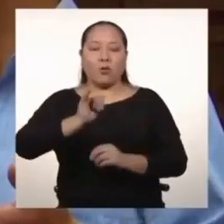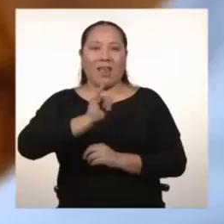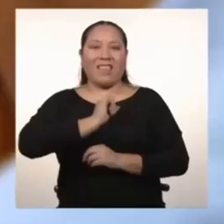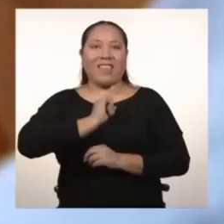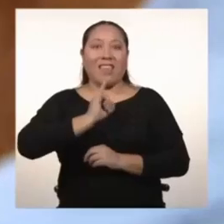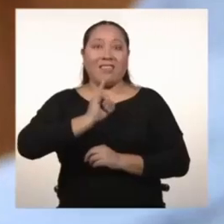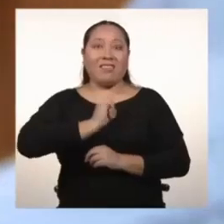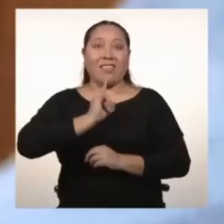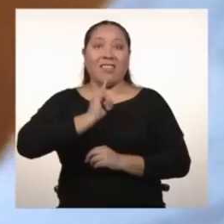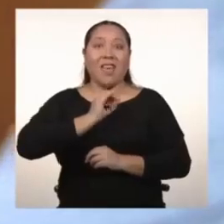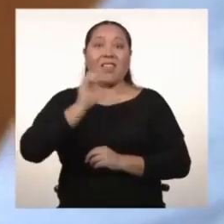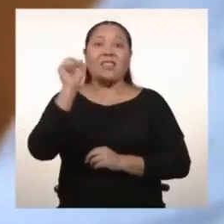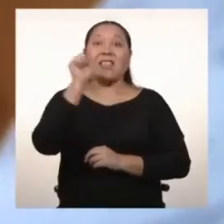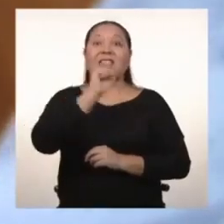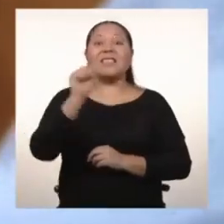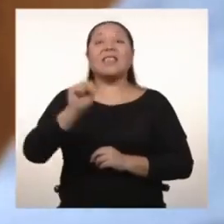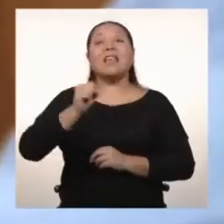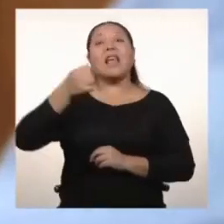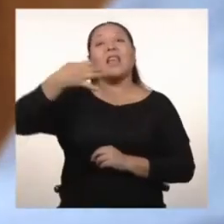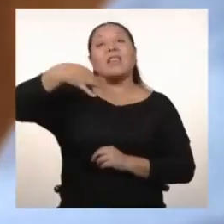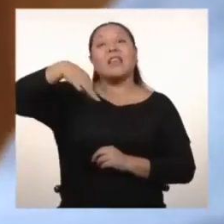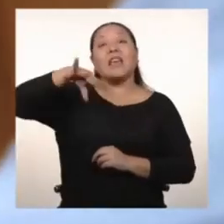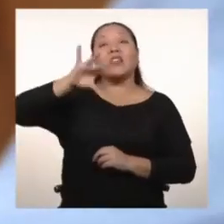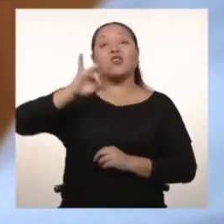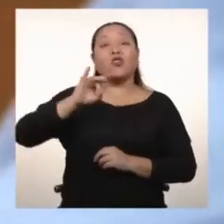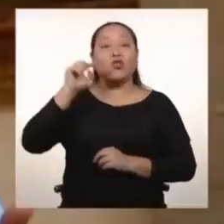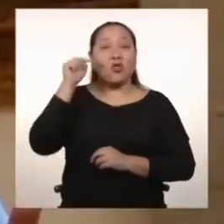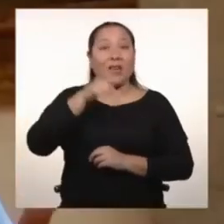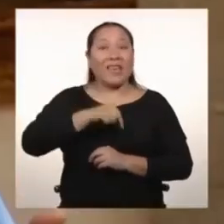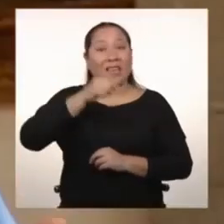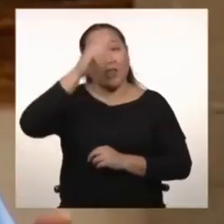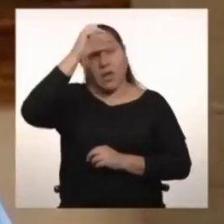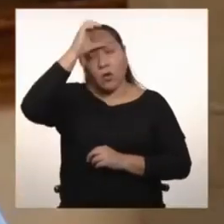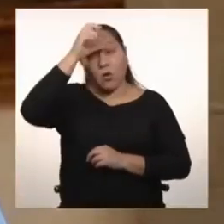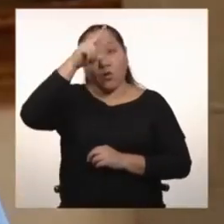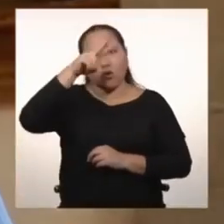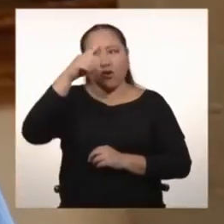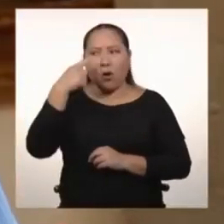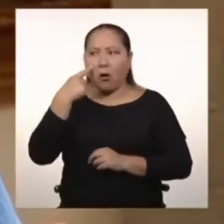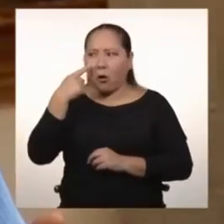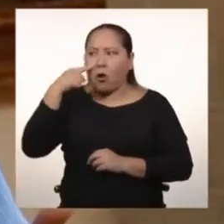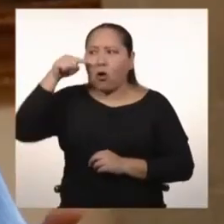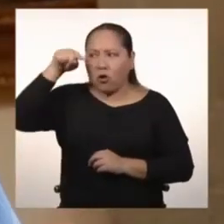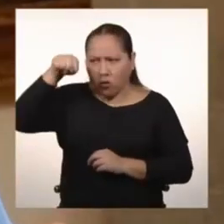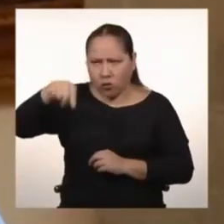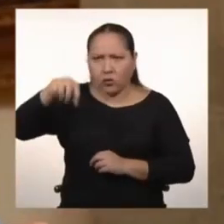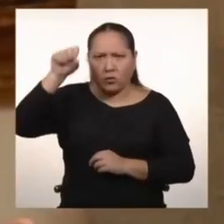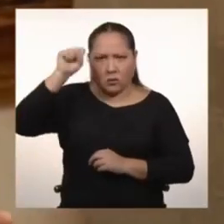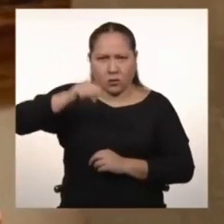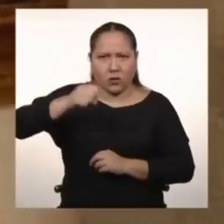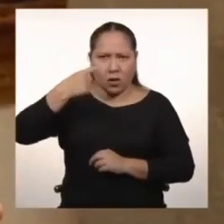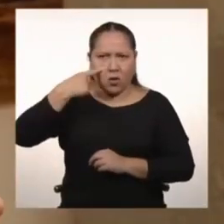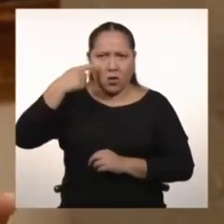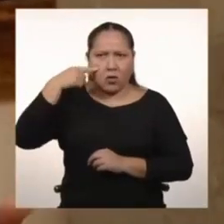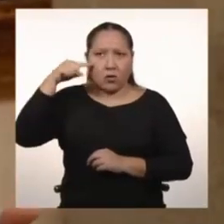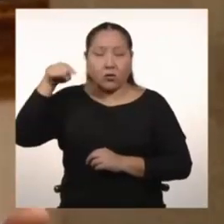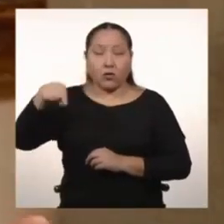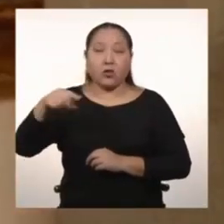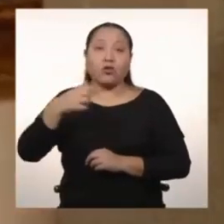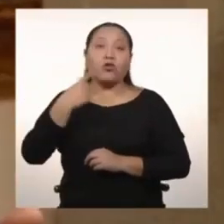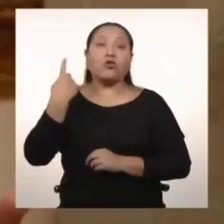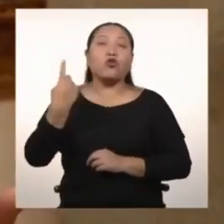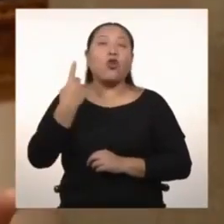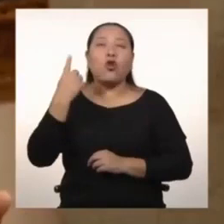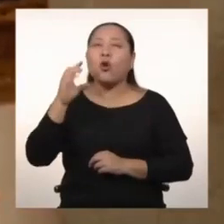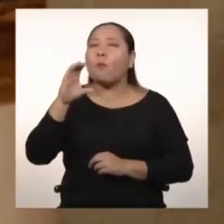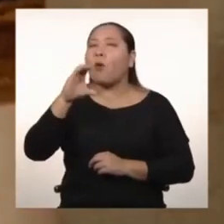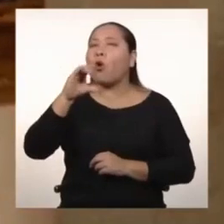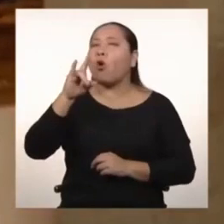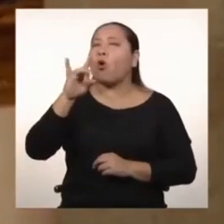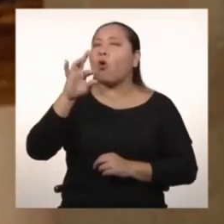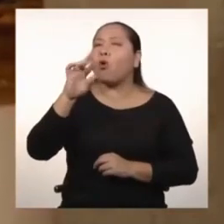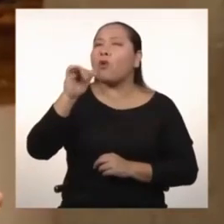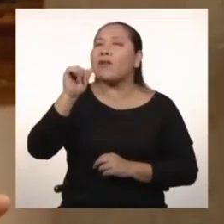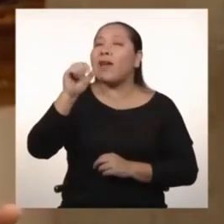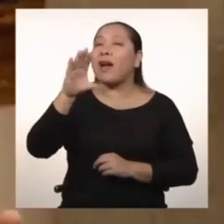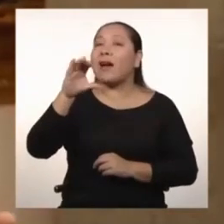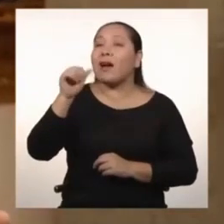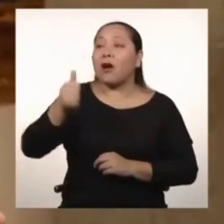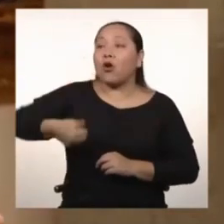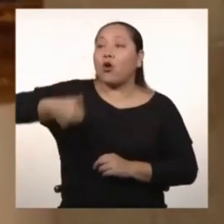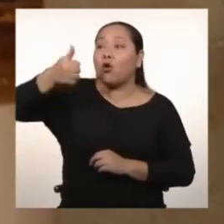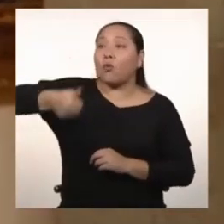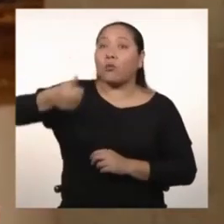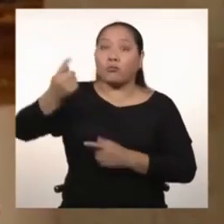XVIII. Túpac Amaru en el Cusco era conocido, muy bien conocido, no solo como curaca principal o como